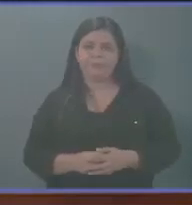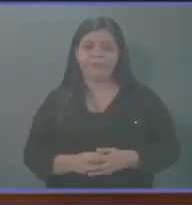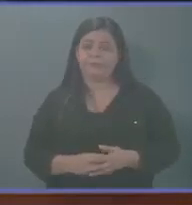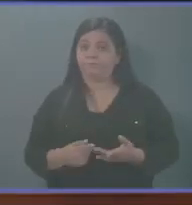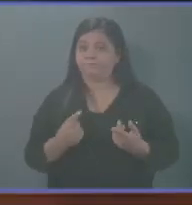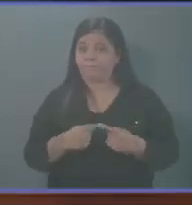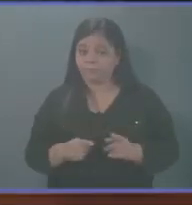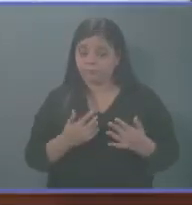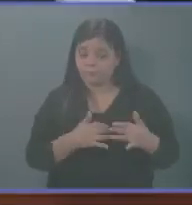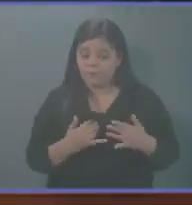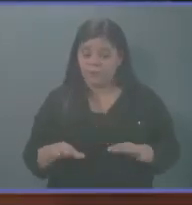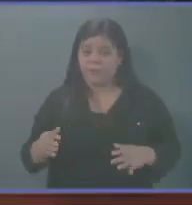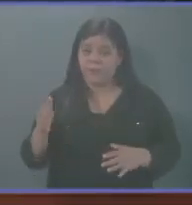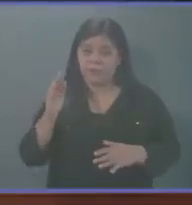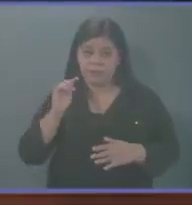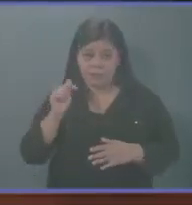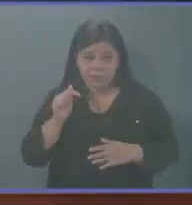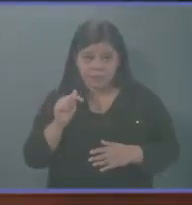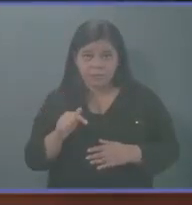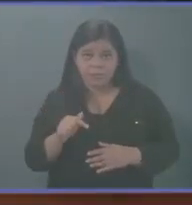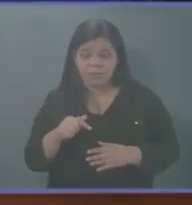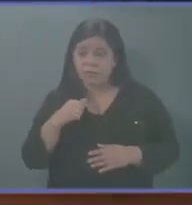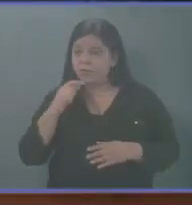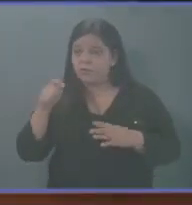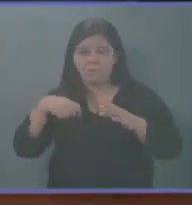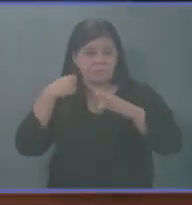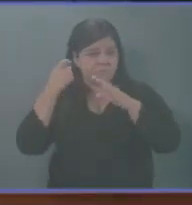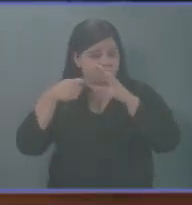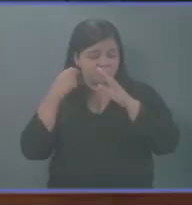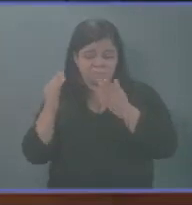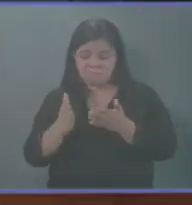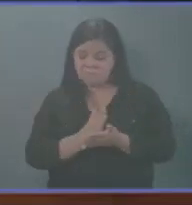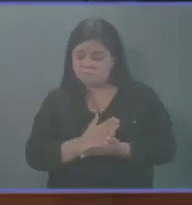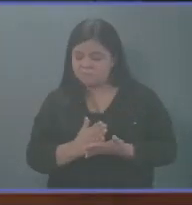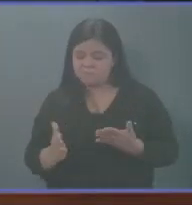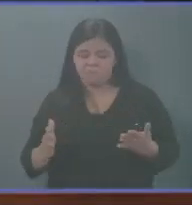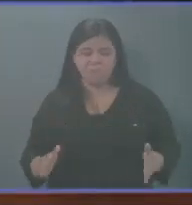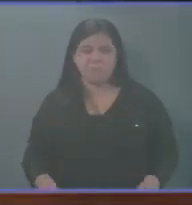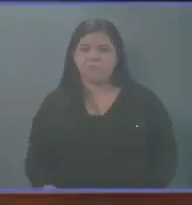El evento histórico no lo grabó.